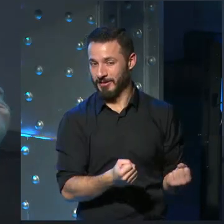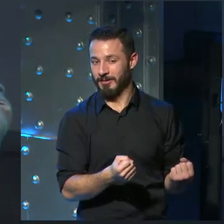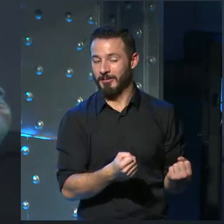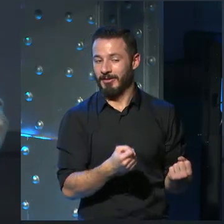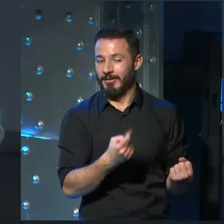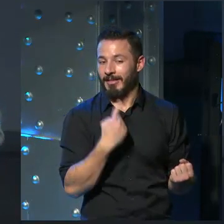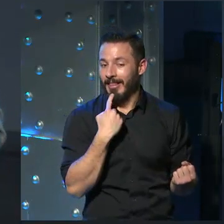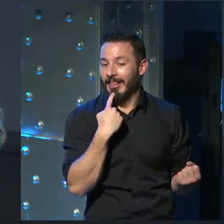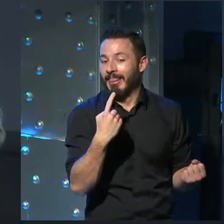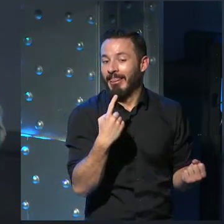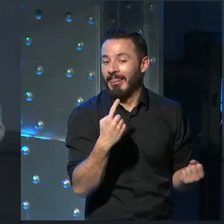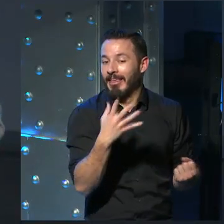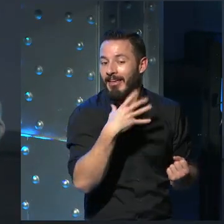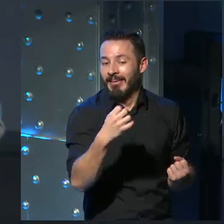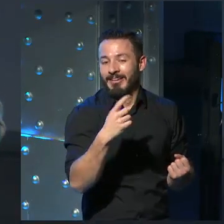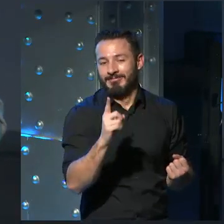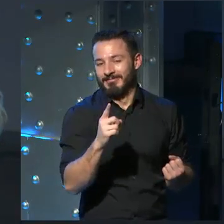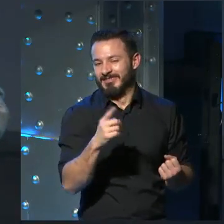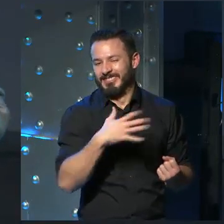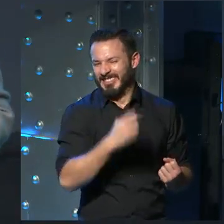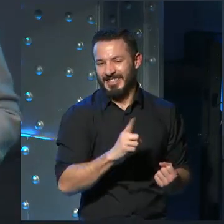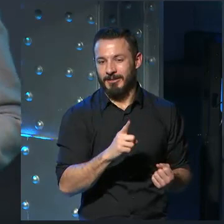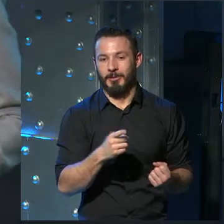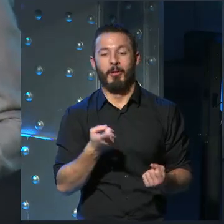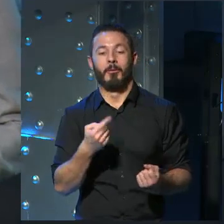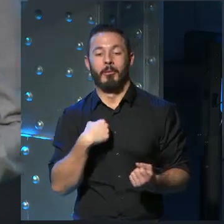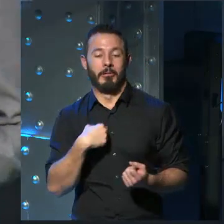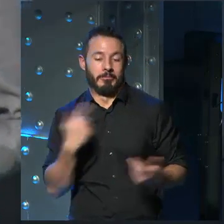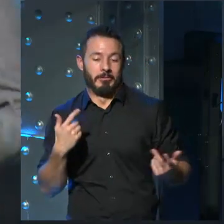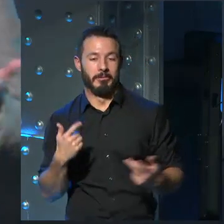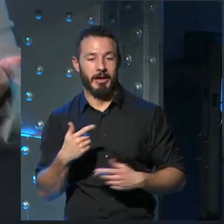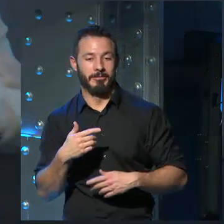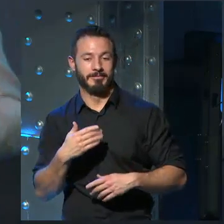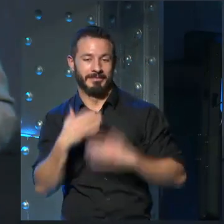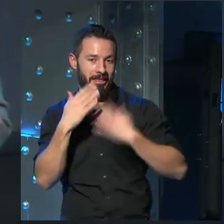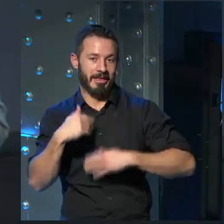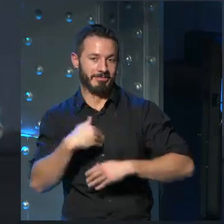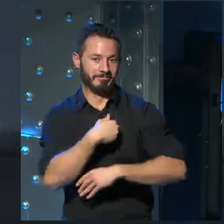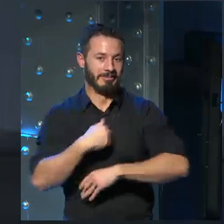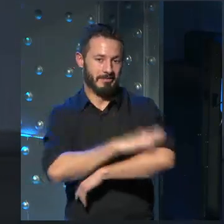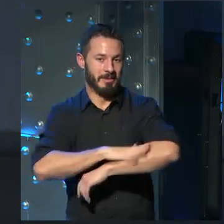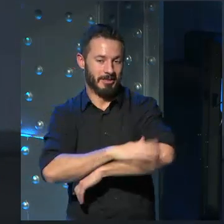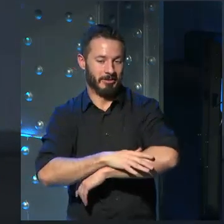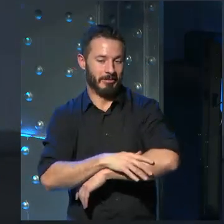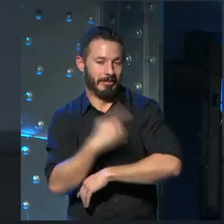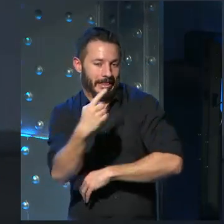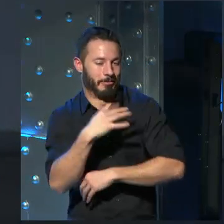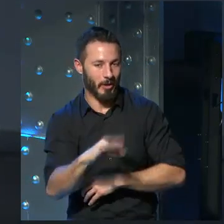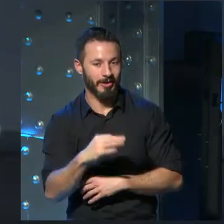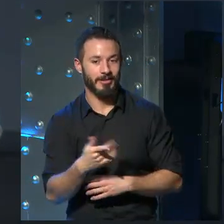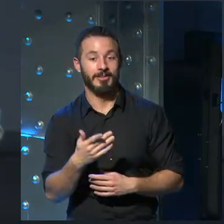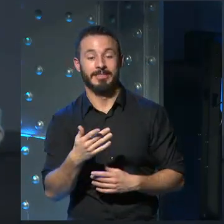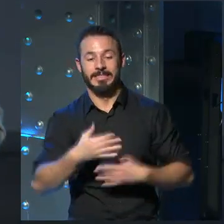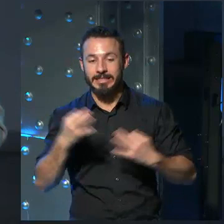yo, que para eso tengo la libertad de poder hacerlo. Alguna cosa buena tendrá lo de ser ministro, ¿no? Y es que seguro que estará encantada si ustedes